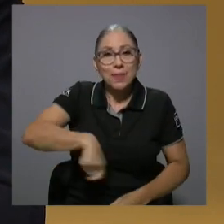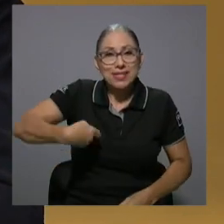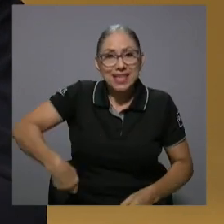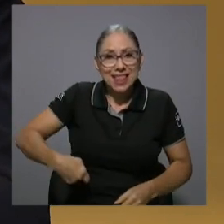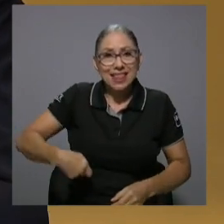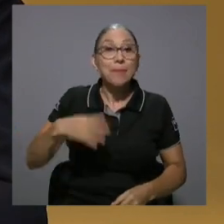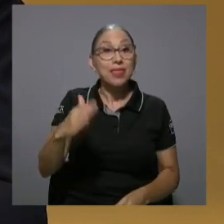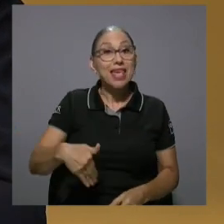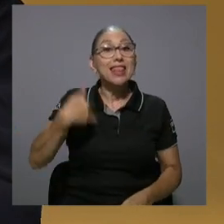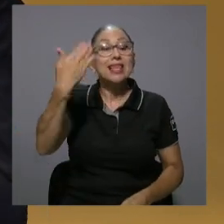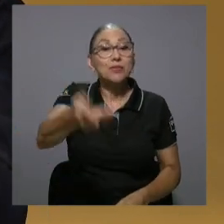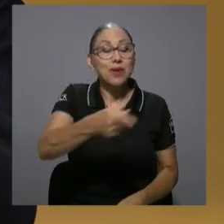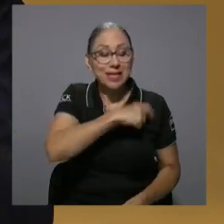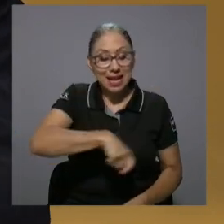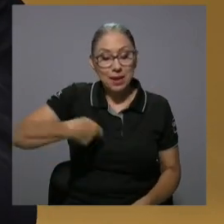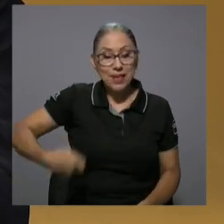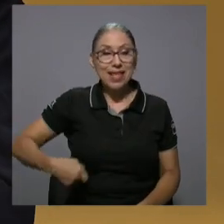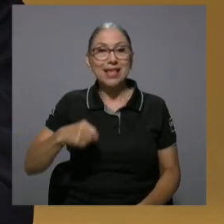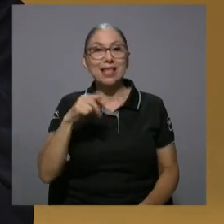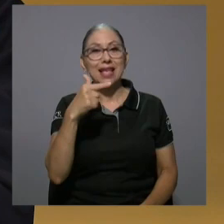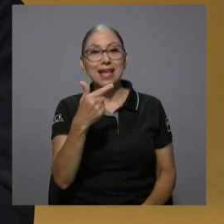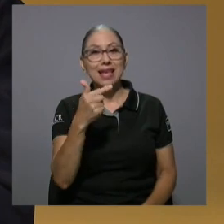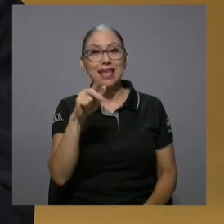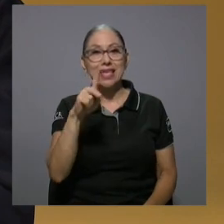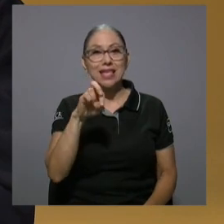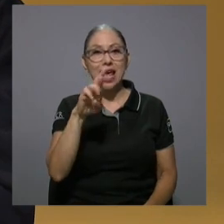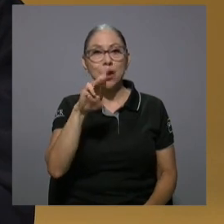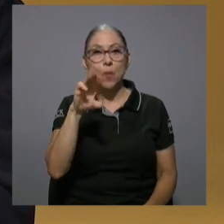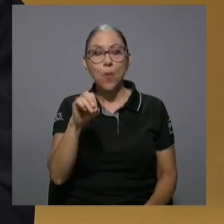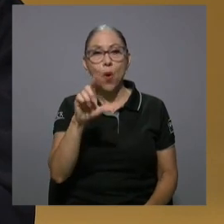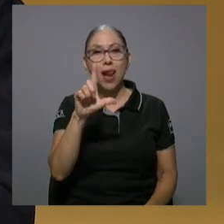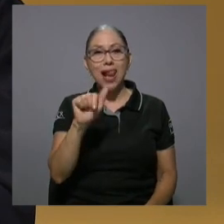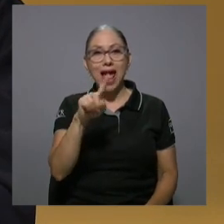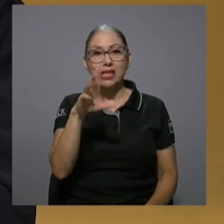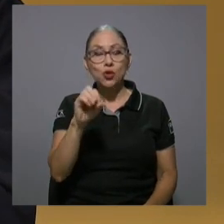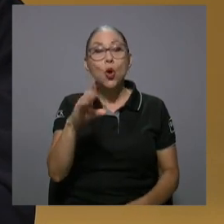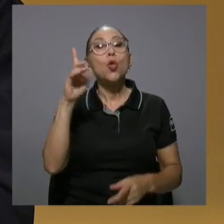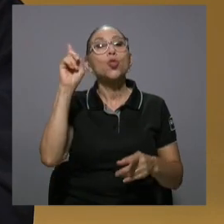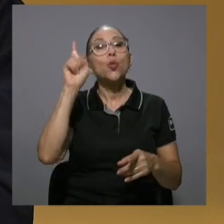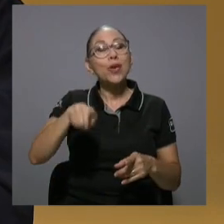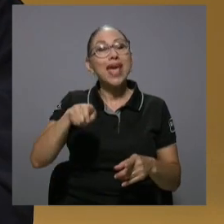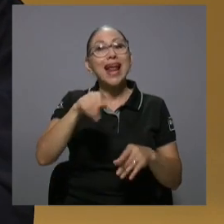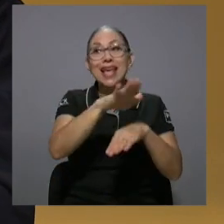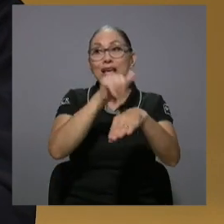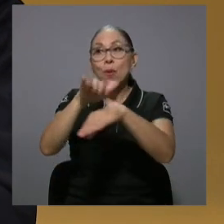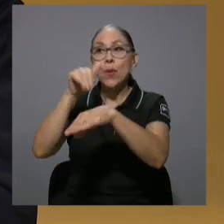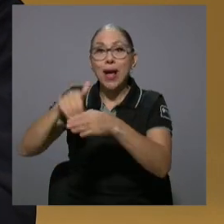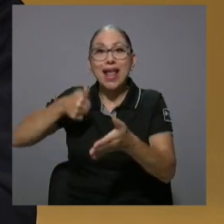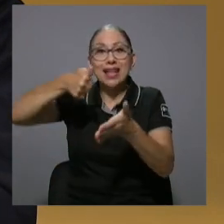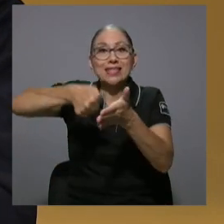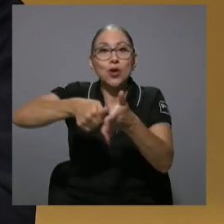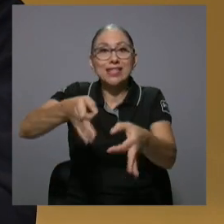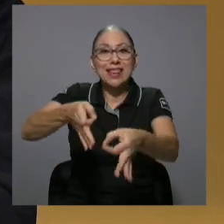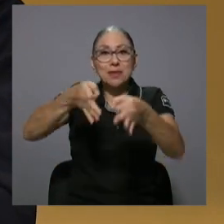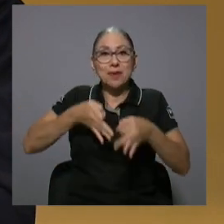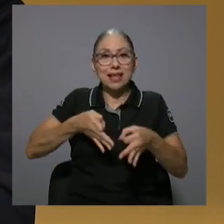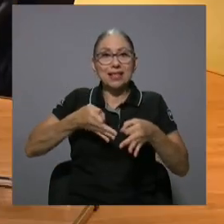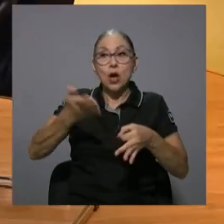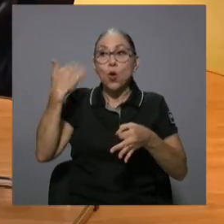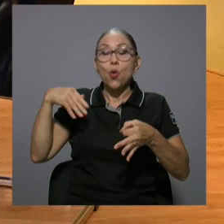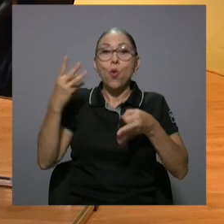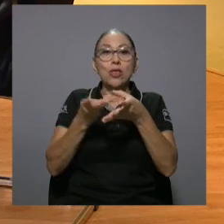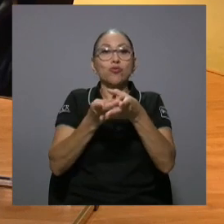el presidente Guillermo Lasso tuviera que convocar a elecciones anticipadas cuando decidió disolver el